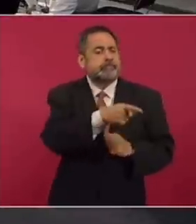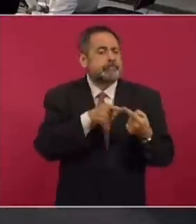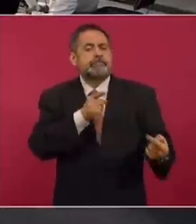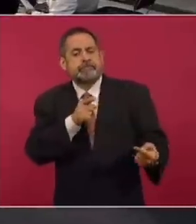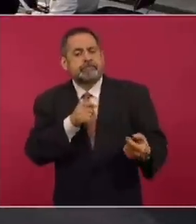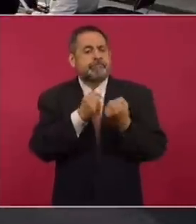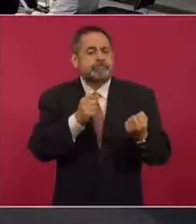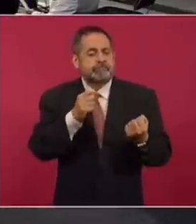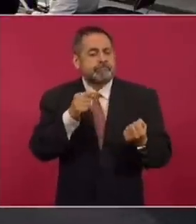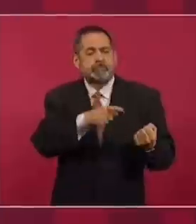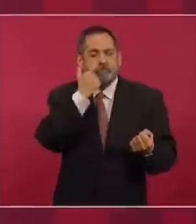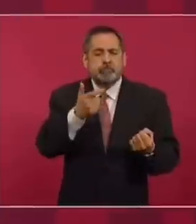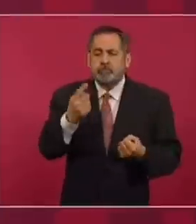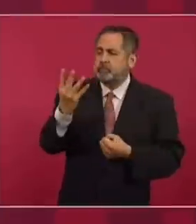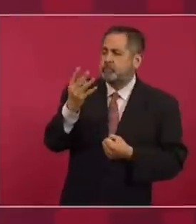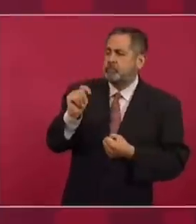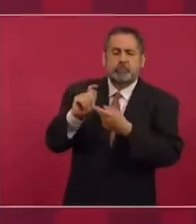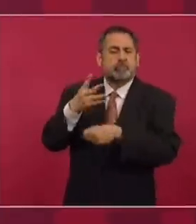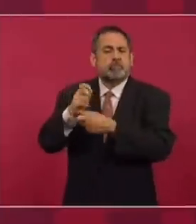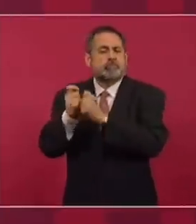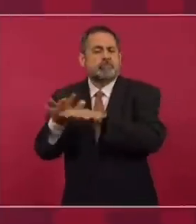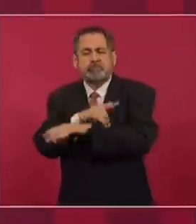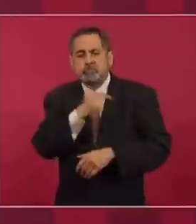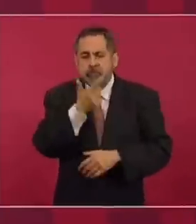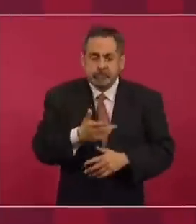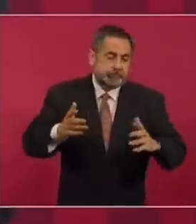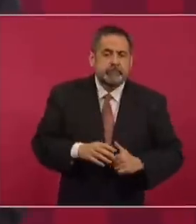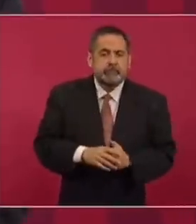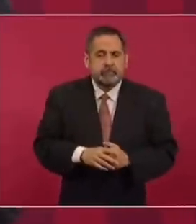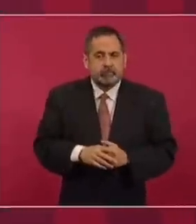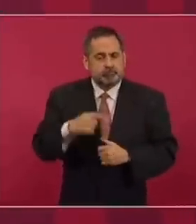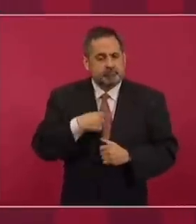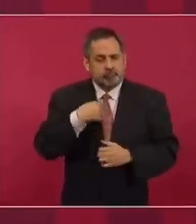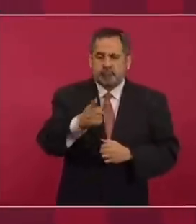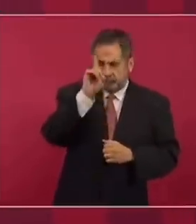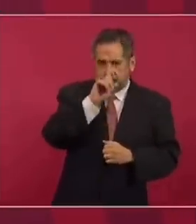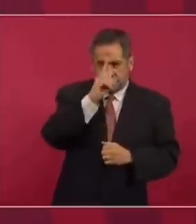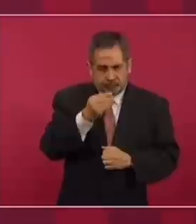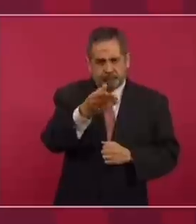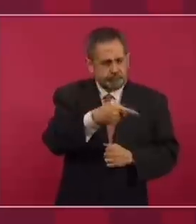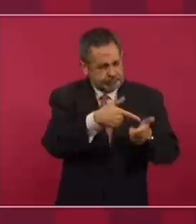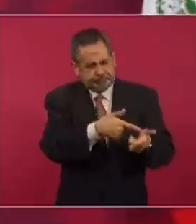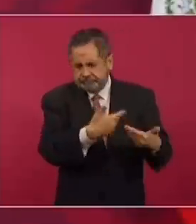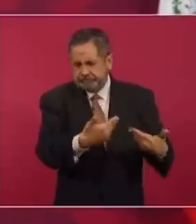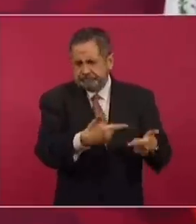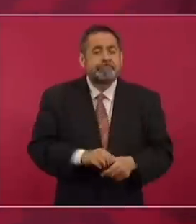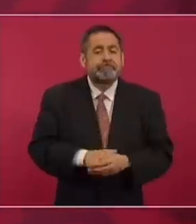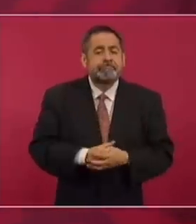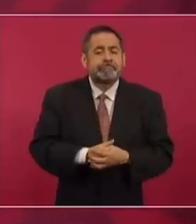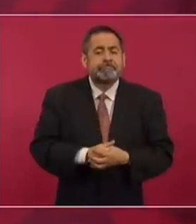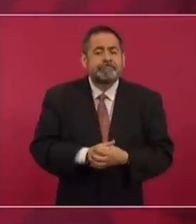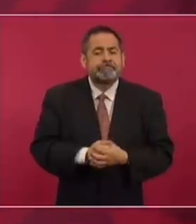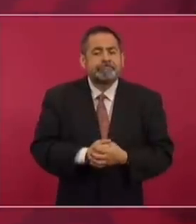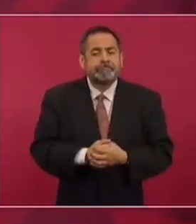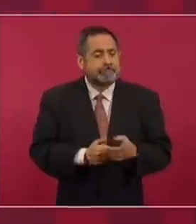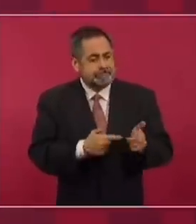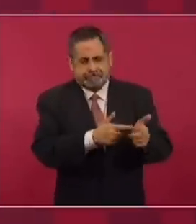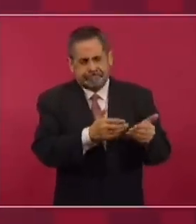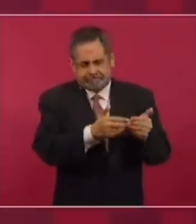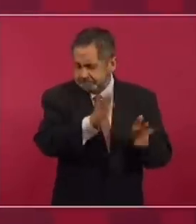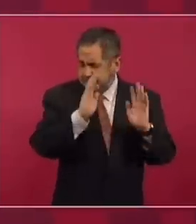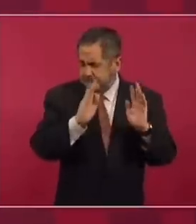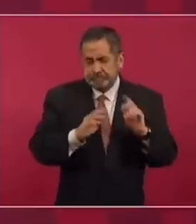oponen a la cuarta transformación. Yo les aconsejaría que siguieran así y que ya